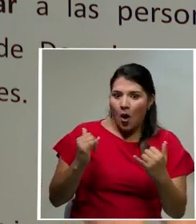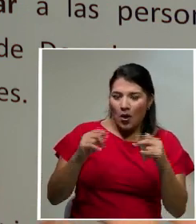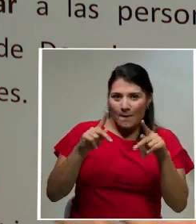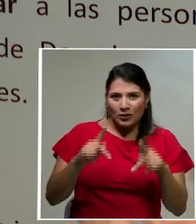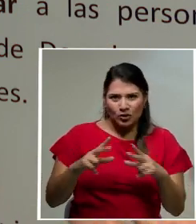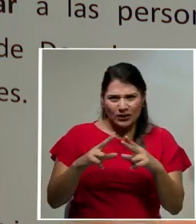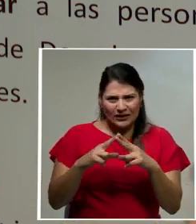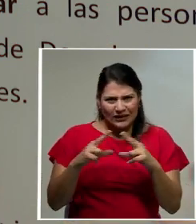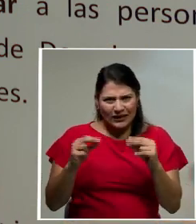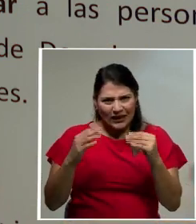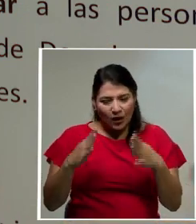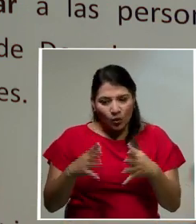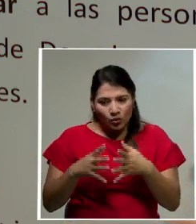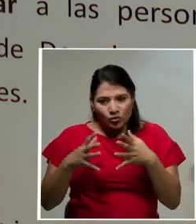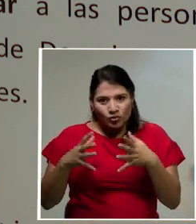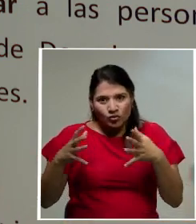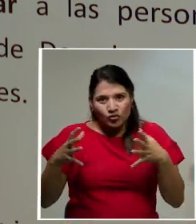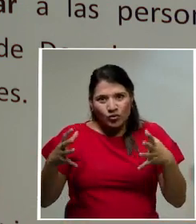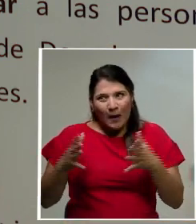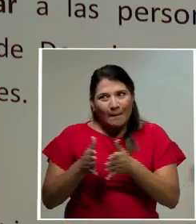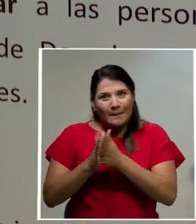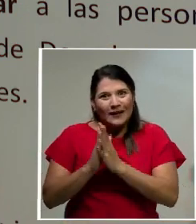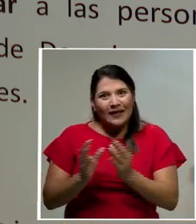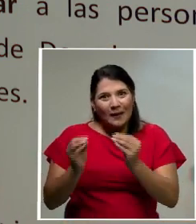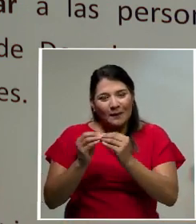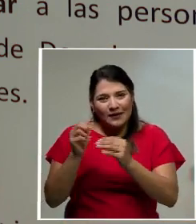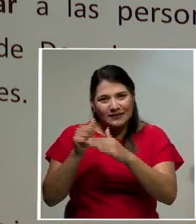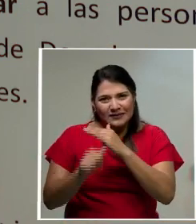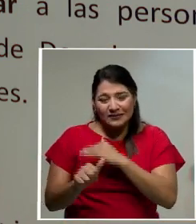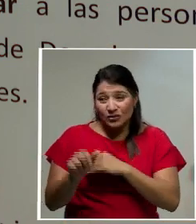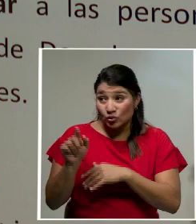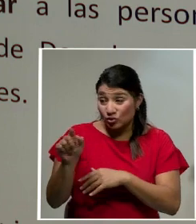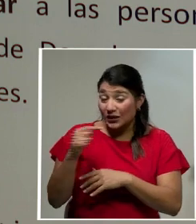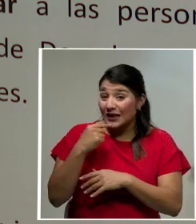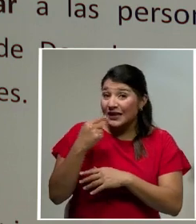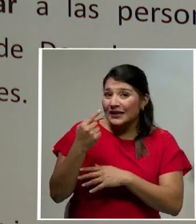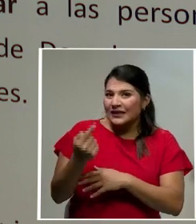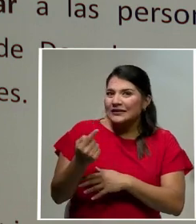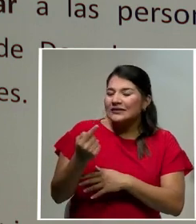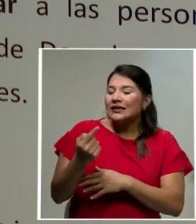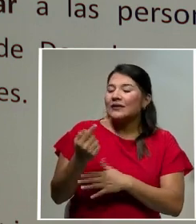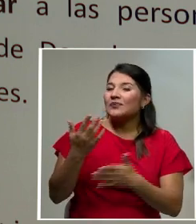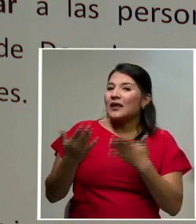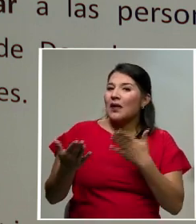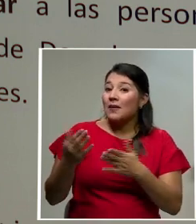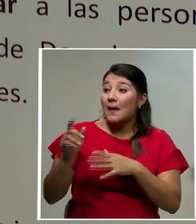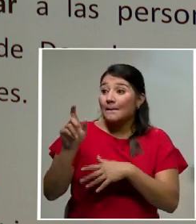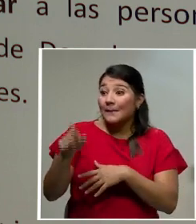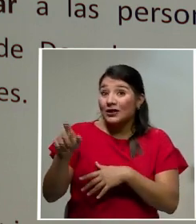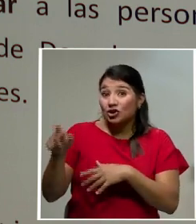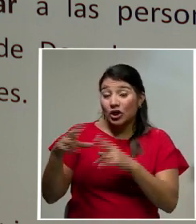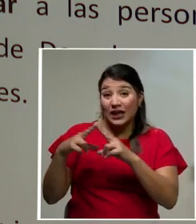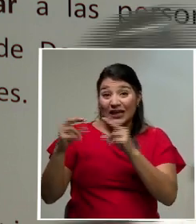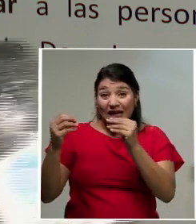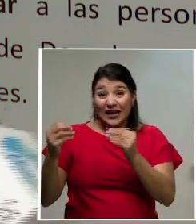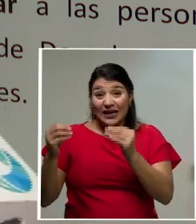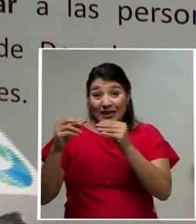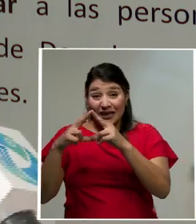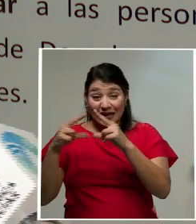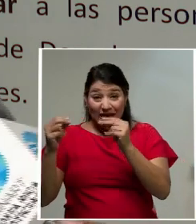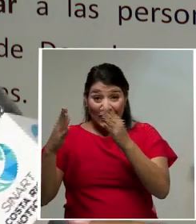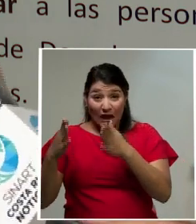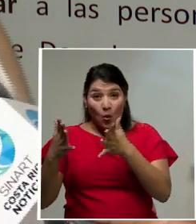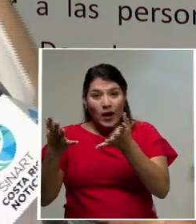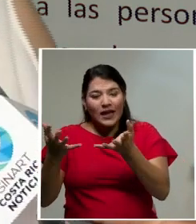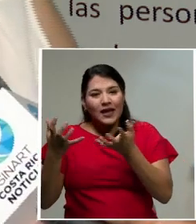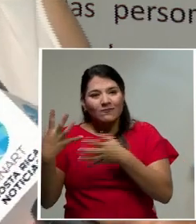solicitudes y se interpreta que la mayoría de estos casos son personas que huyen de la situación que se vive en este momento en Nicaragua. Buenas noches.